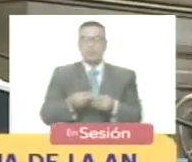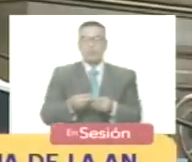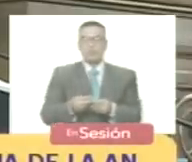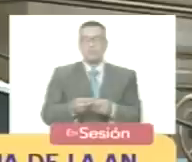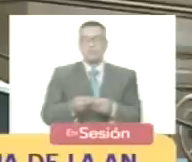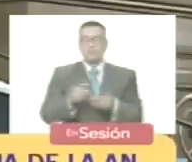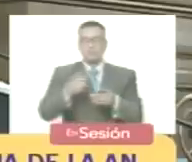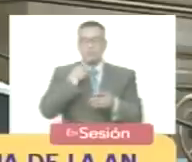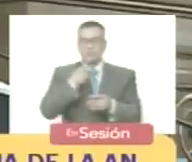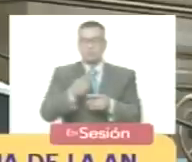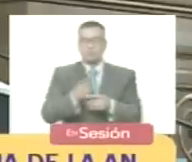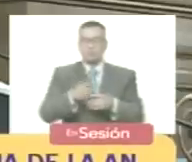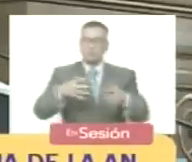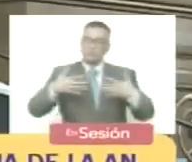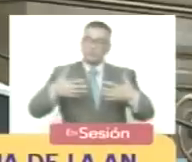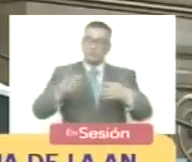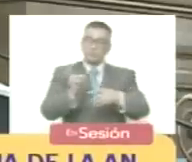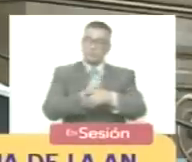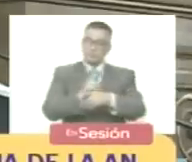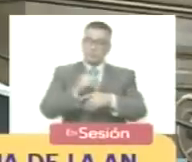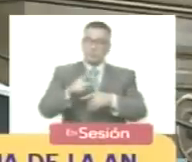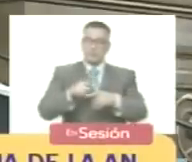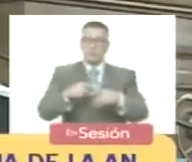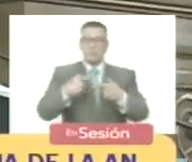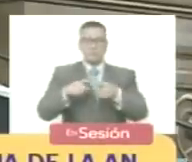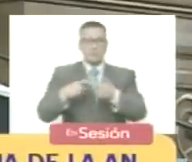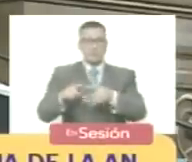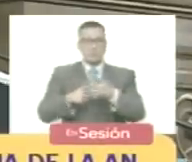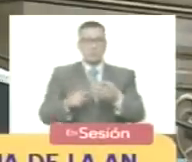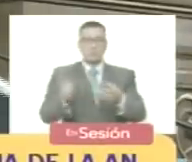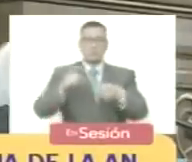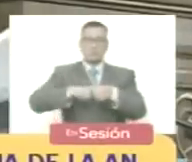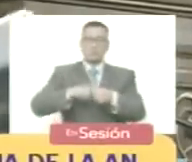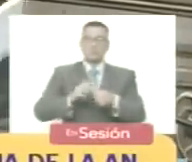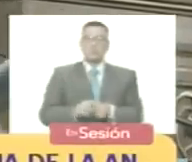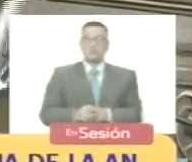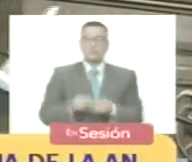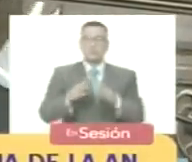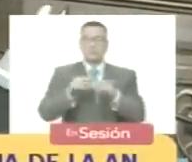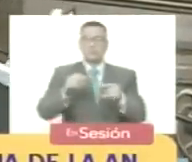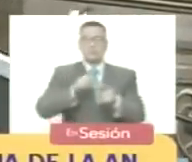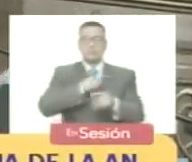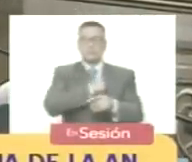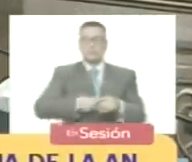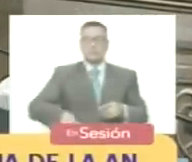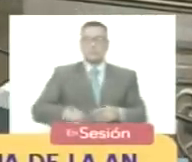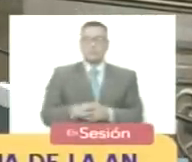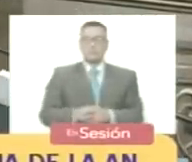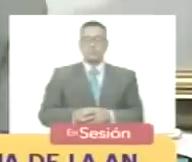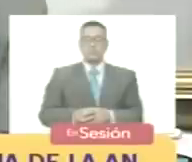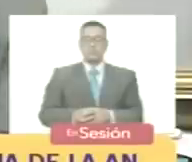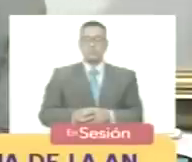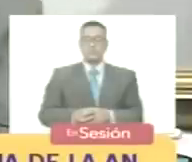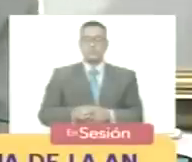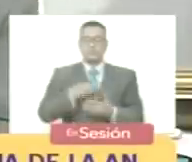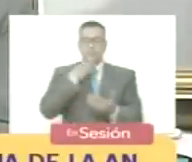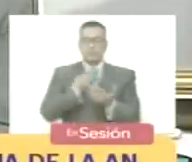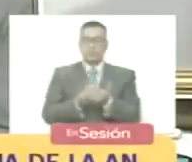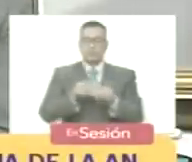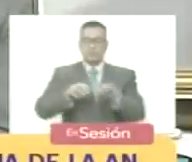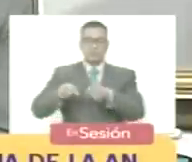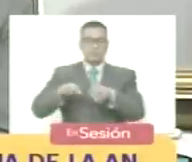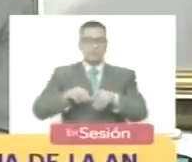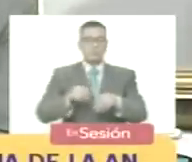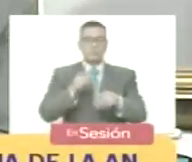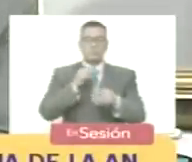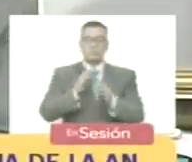las que fueren declaradas de urgencia por la mayoría de sus integrantes. Es todo, señor presidente. Gracias, secretaria. Por